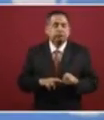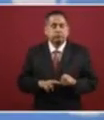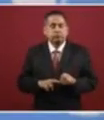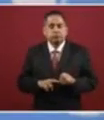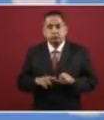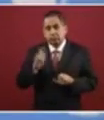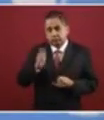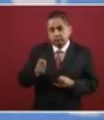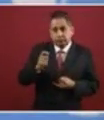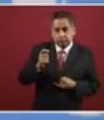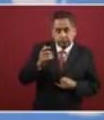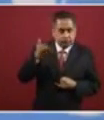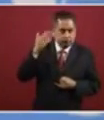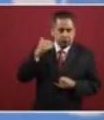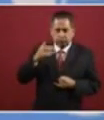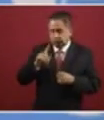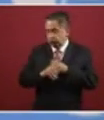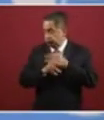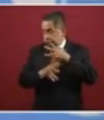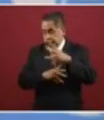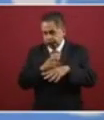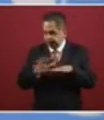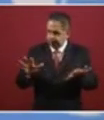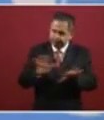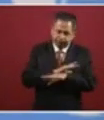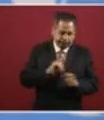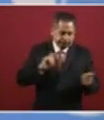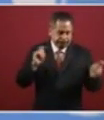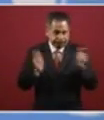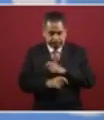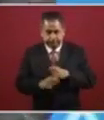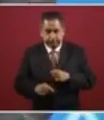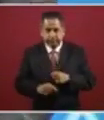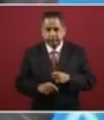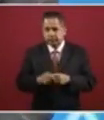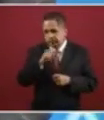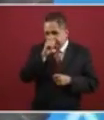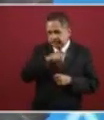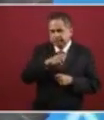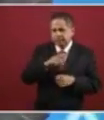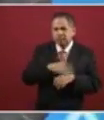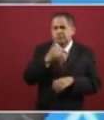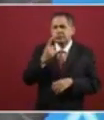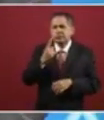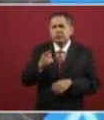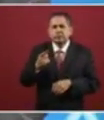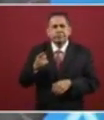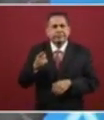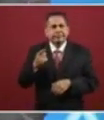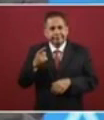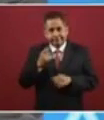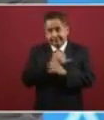fue toda una transformación no sólo porque ese logro